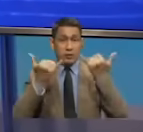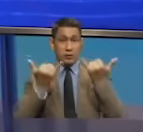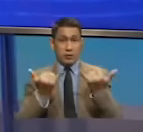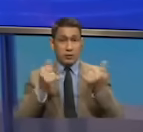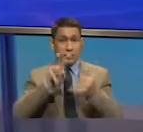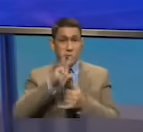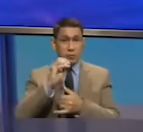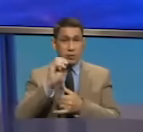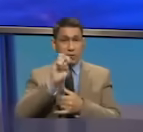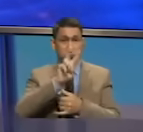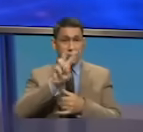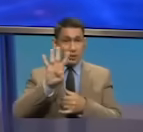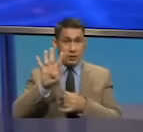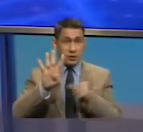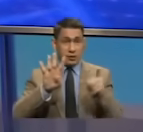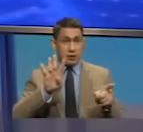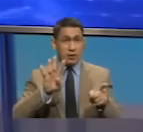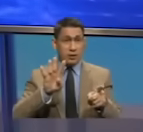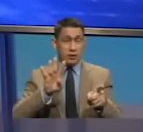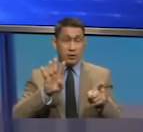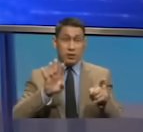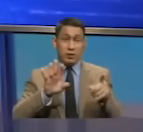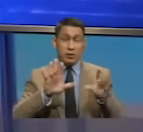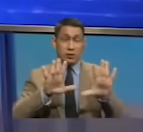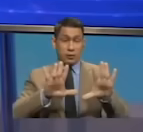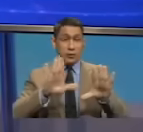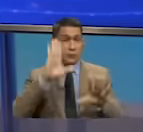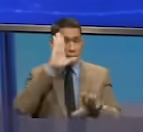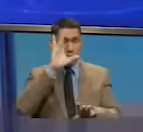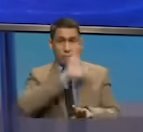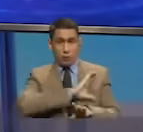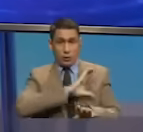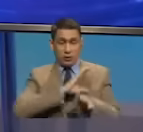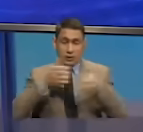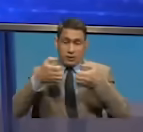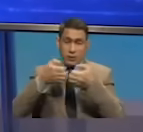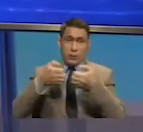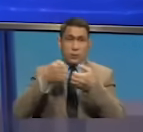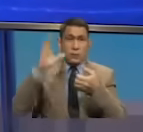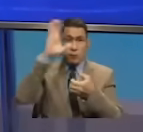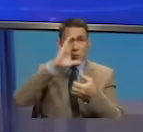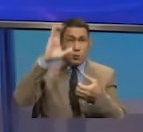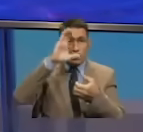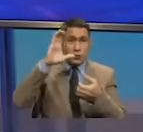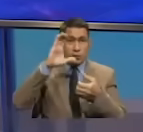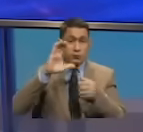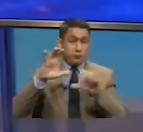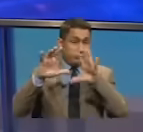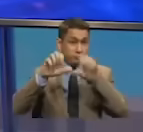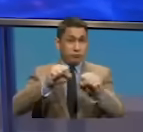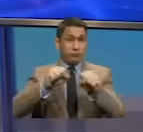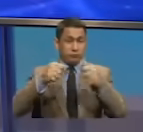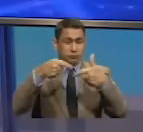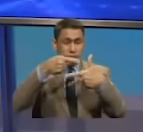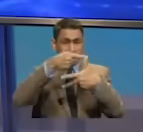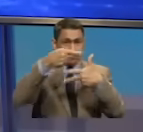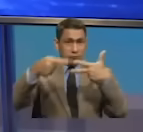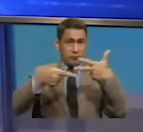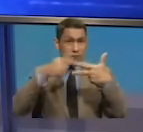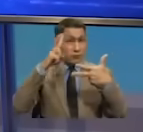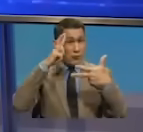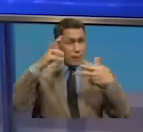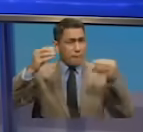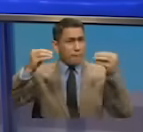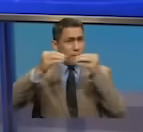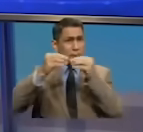este 2024, el bloque de búsqueda de la policía ha capturado a 3 de las personas más buscadas a nivel nacional.